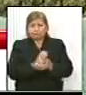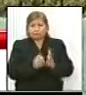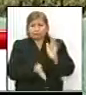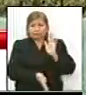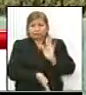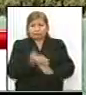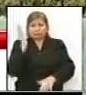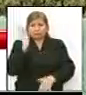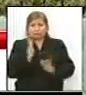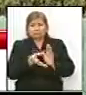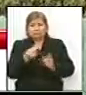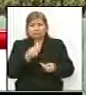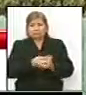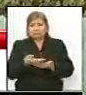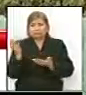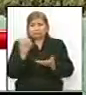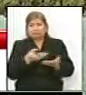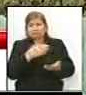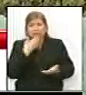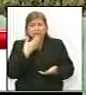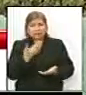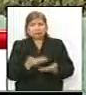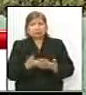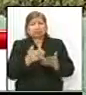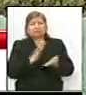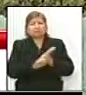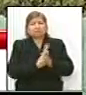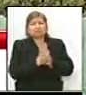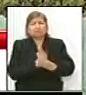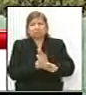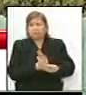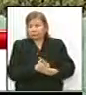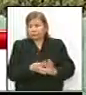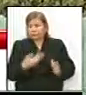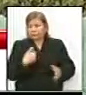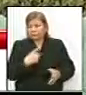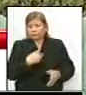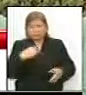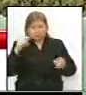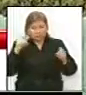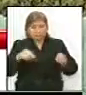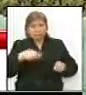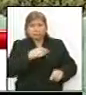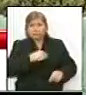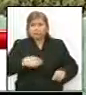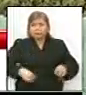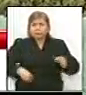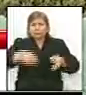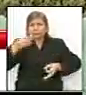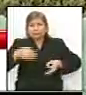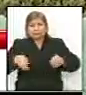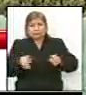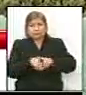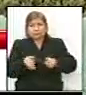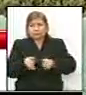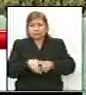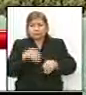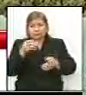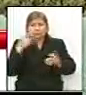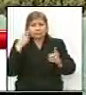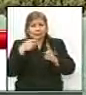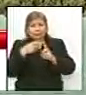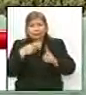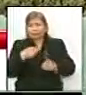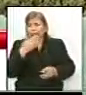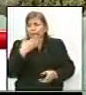y gracias, y se llevan toda la plata gratis. Queremos el Ministerio de acá de Justicia para que ellos mismos lo juzguen a aquella